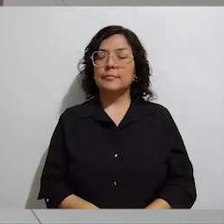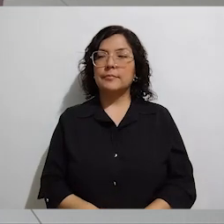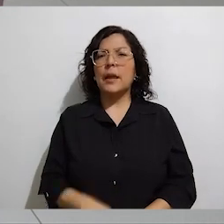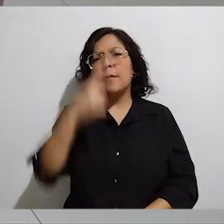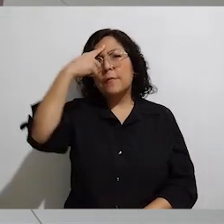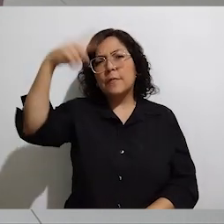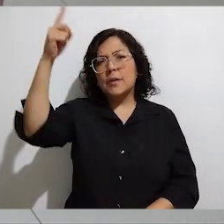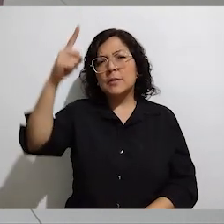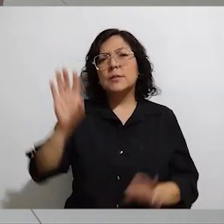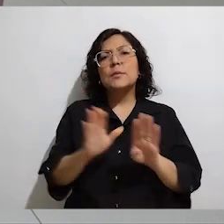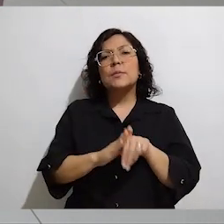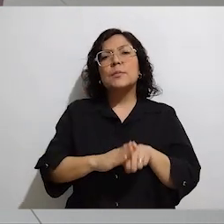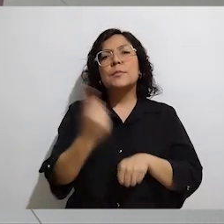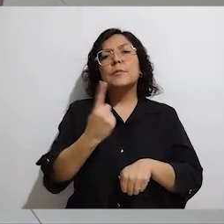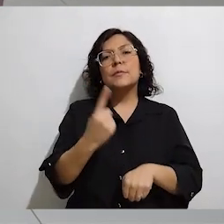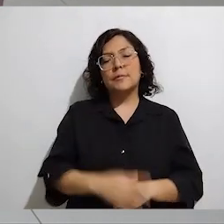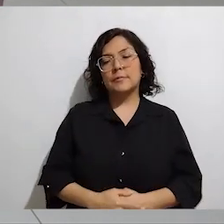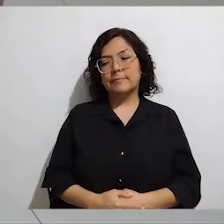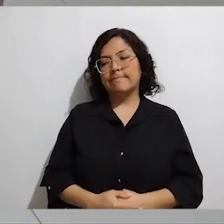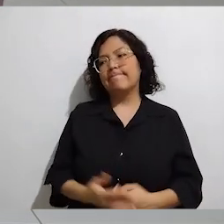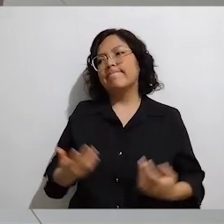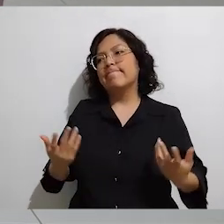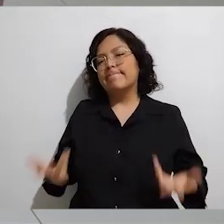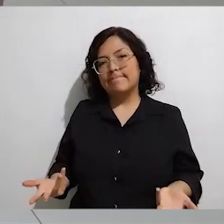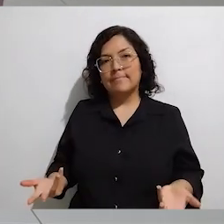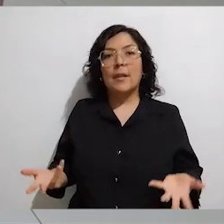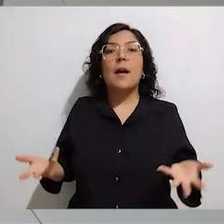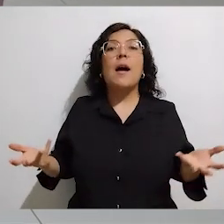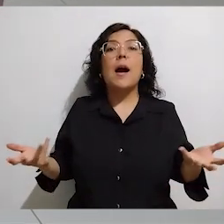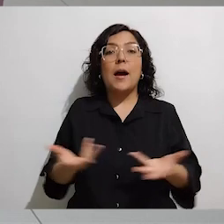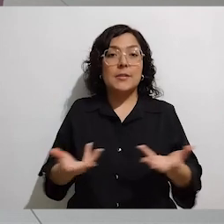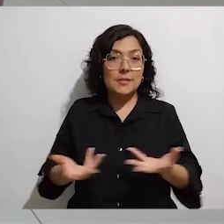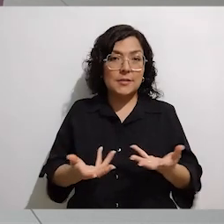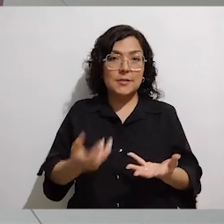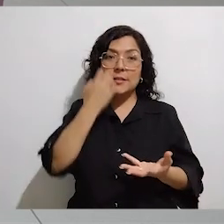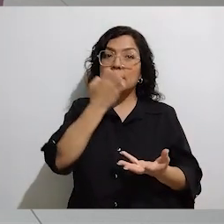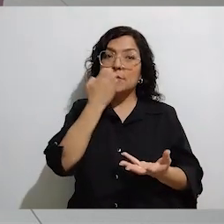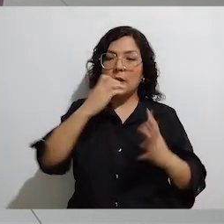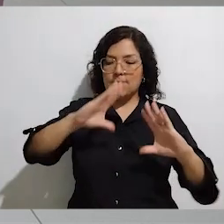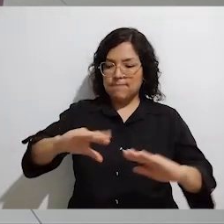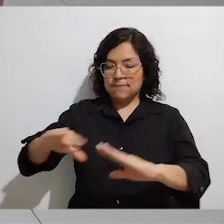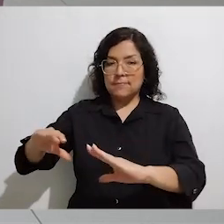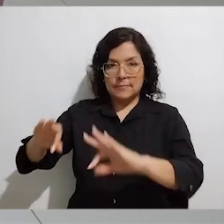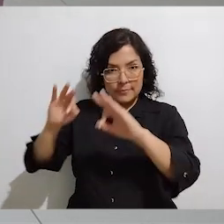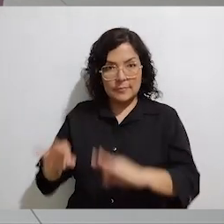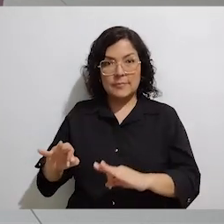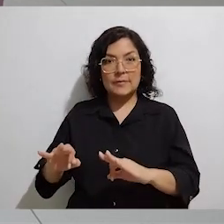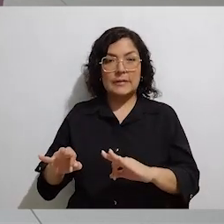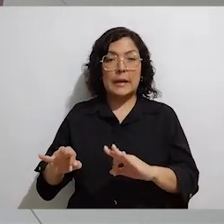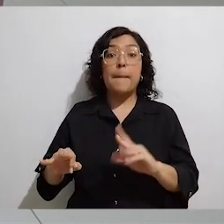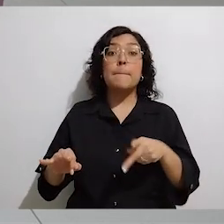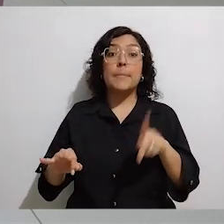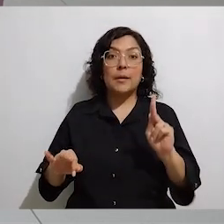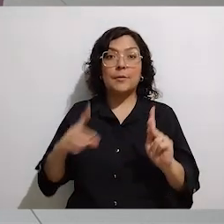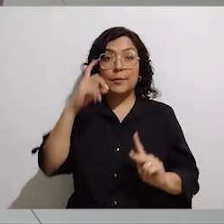sentido de que prácticamente es hacer muy buenos profesionistas, pero también compleja porque